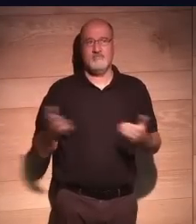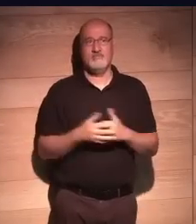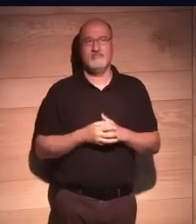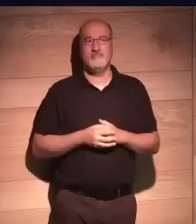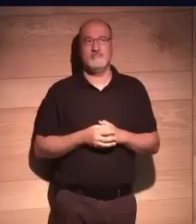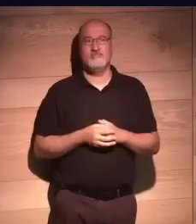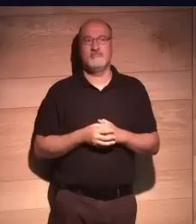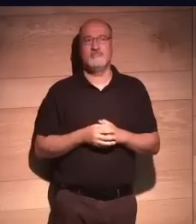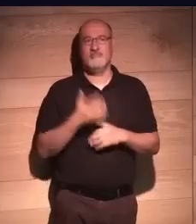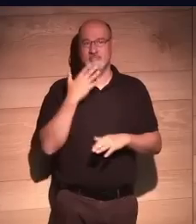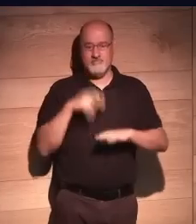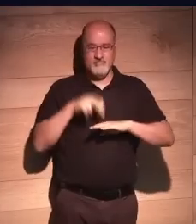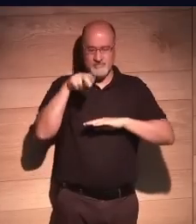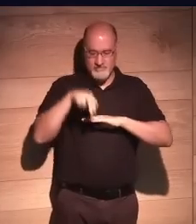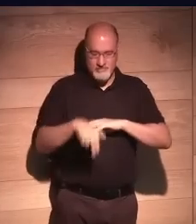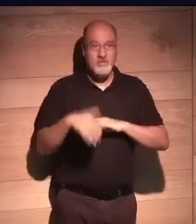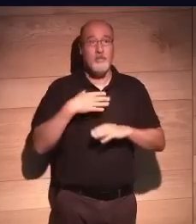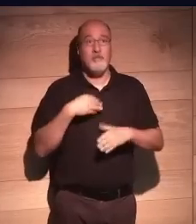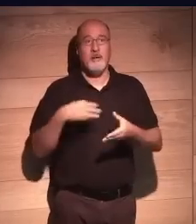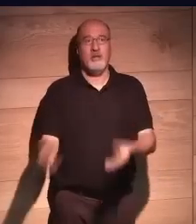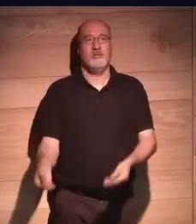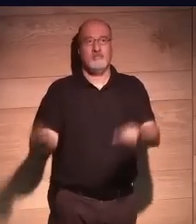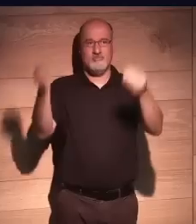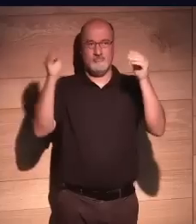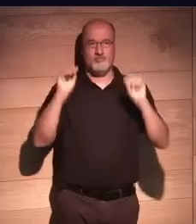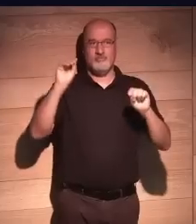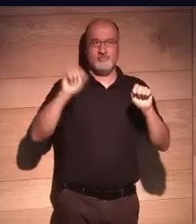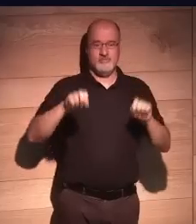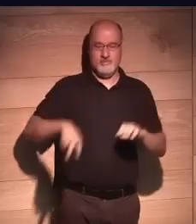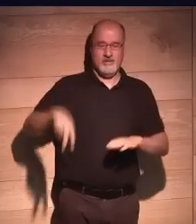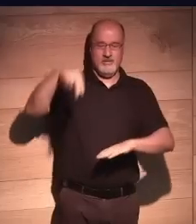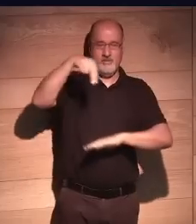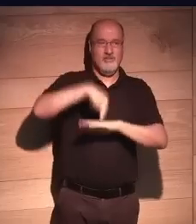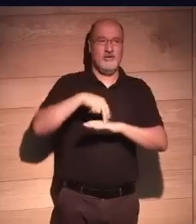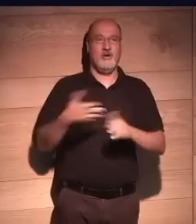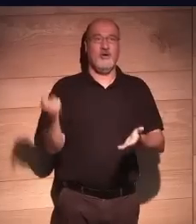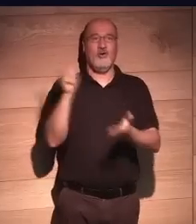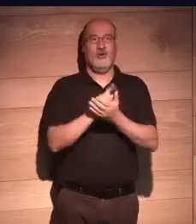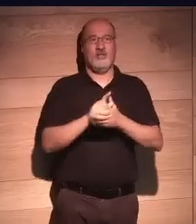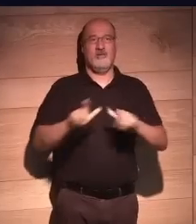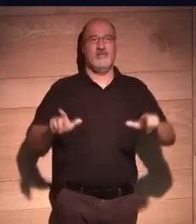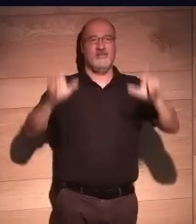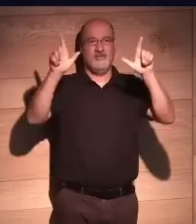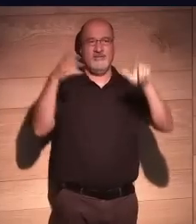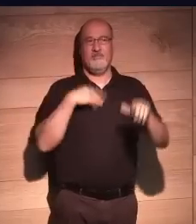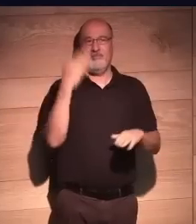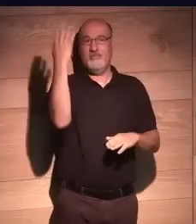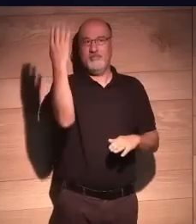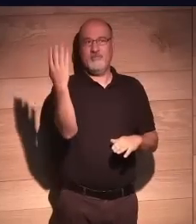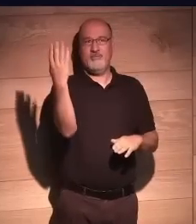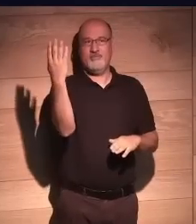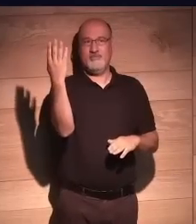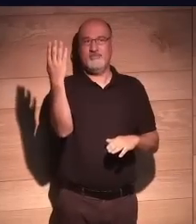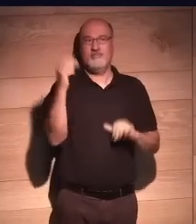viendo. Entonces yo me bajé a por los papeles, subí y emergí como una Venus desde abajo hacia arriba, diciendo, es